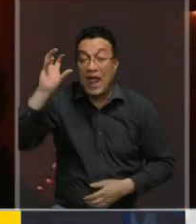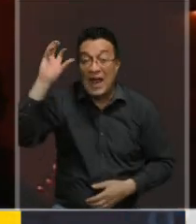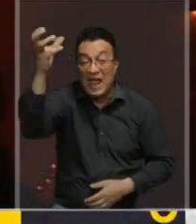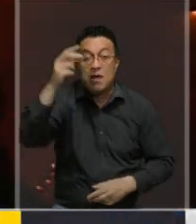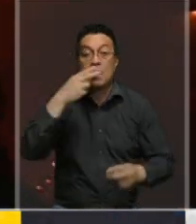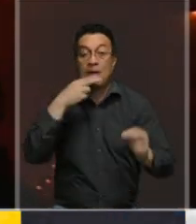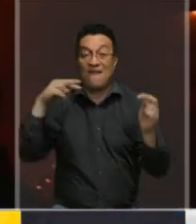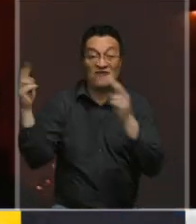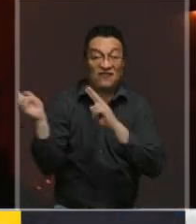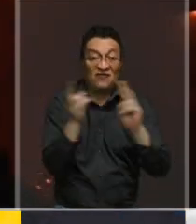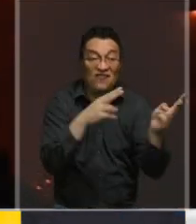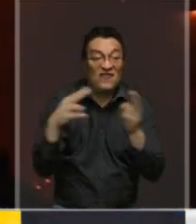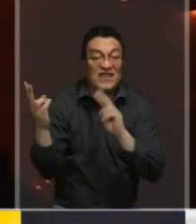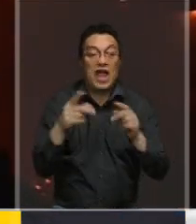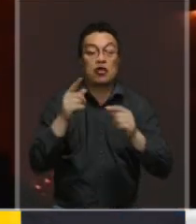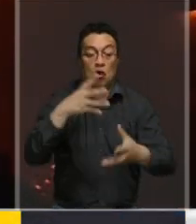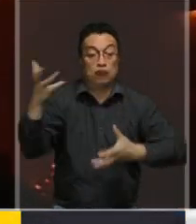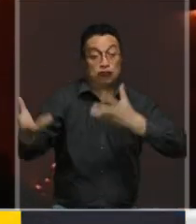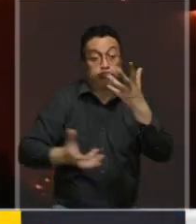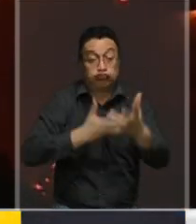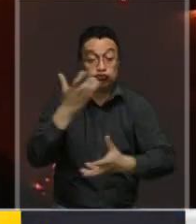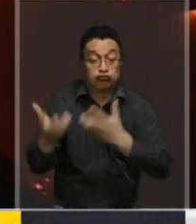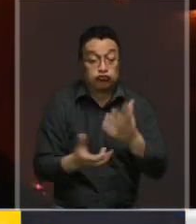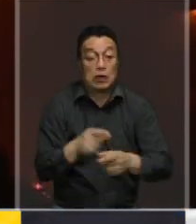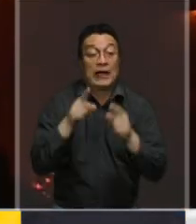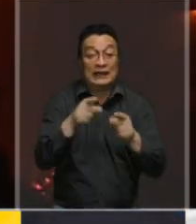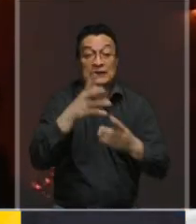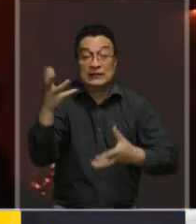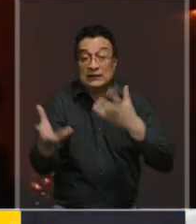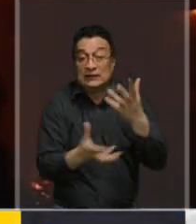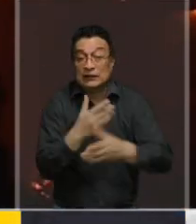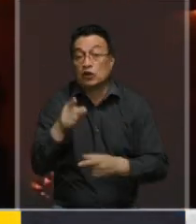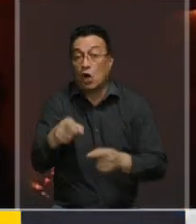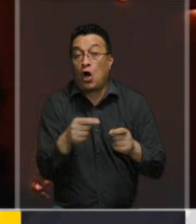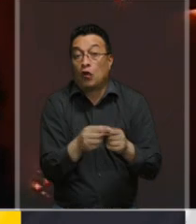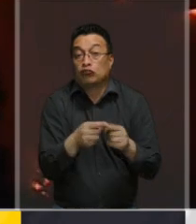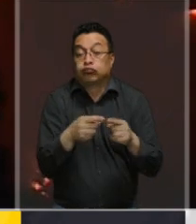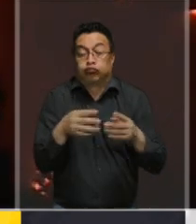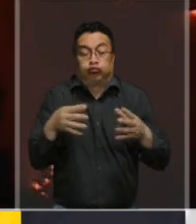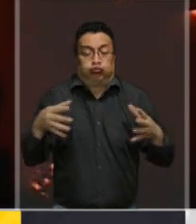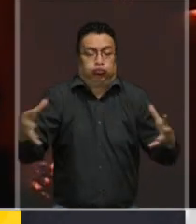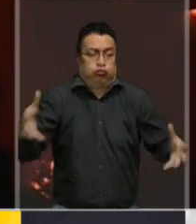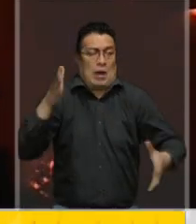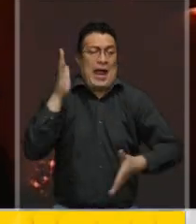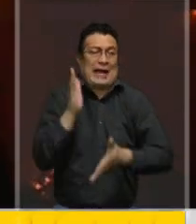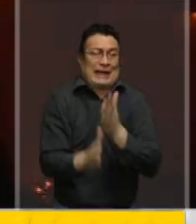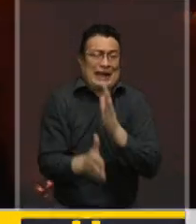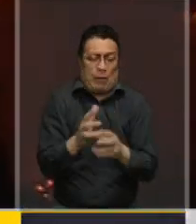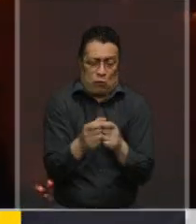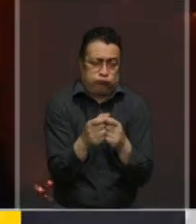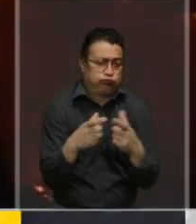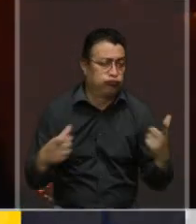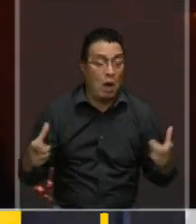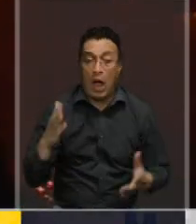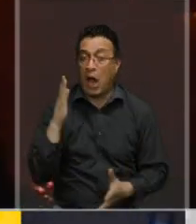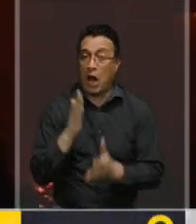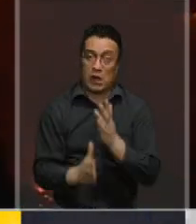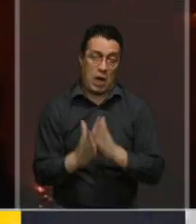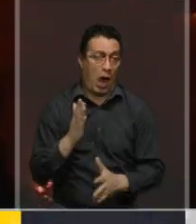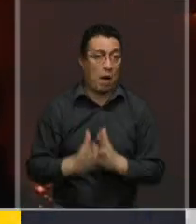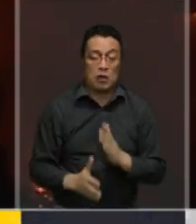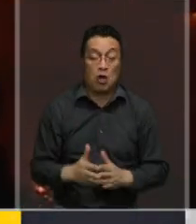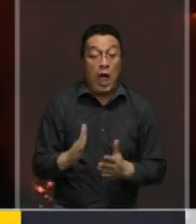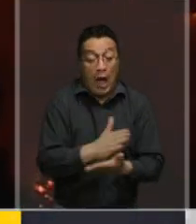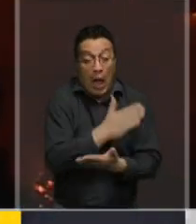la presencia de material combustible, es un incendio que se extiende con mucha agresividad y rapidez. Hasta